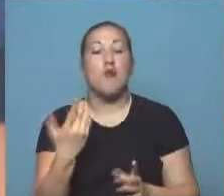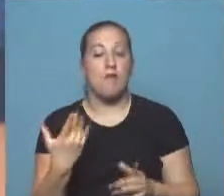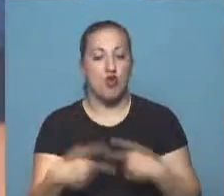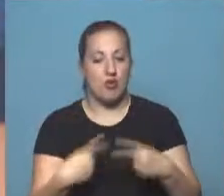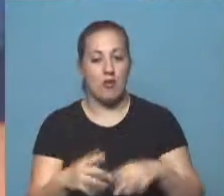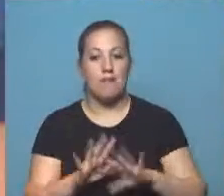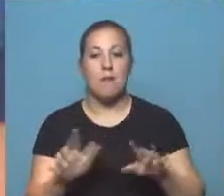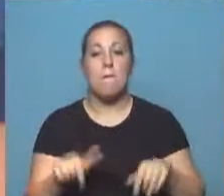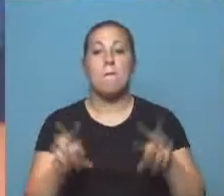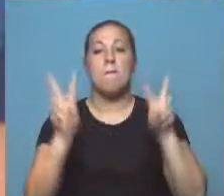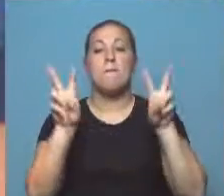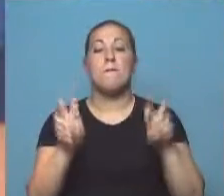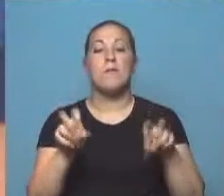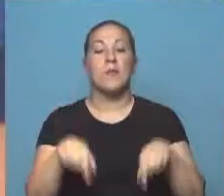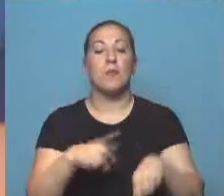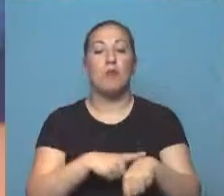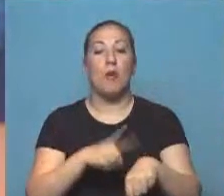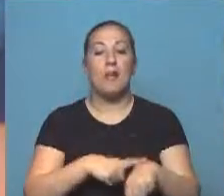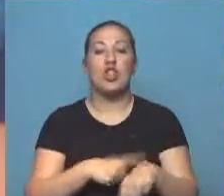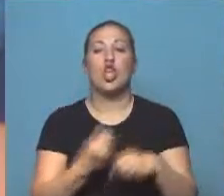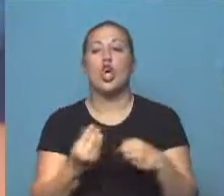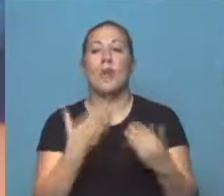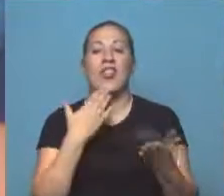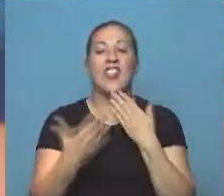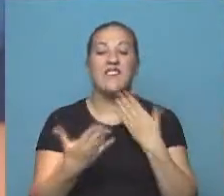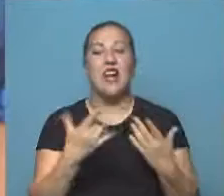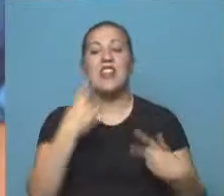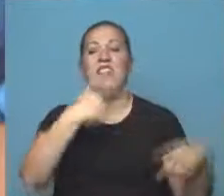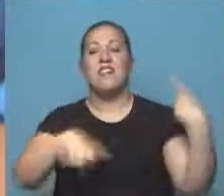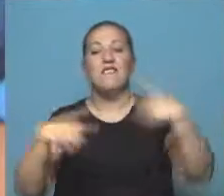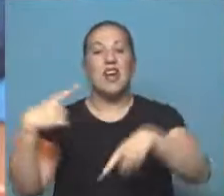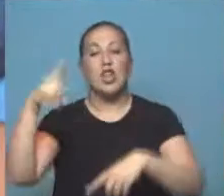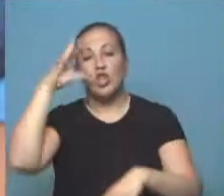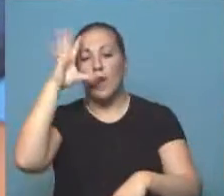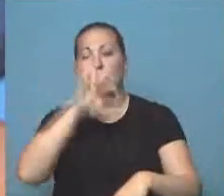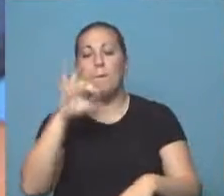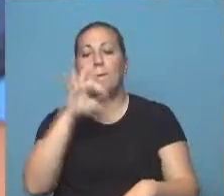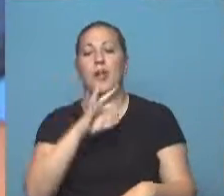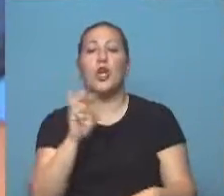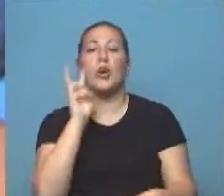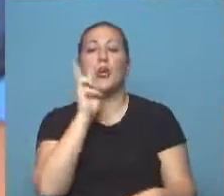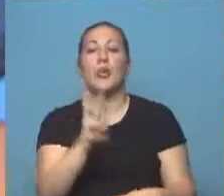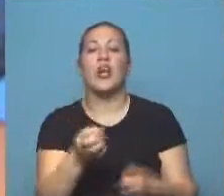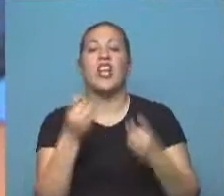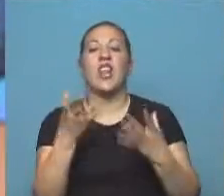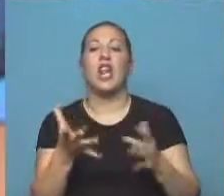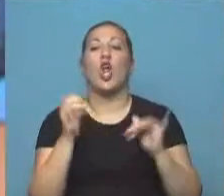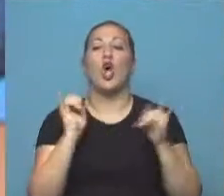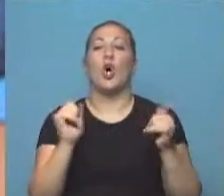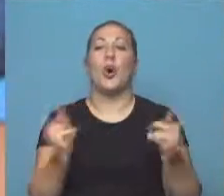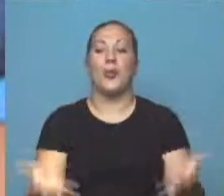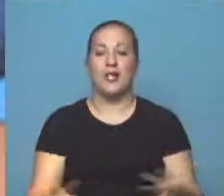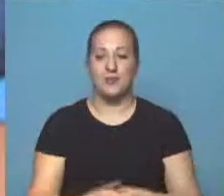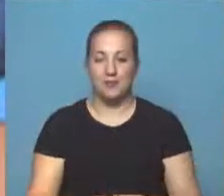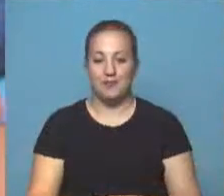Señores, momento de debate. ¿Cómo nos gusta escuchar distintas opiniones, cruzarlas y, bueno, ver en definitiva en qué anda la gente joven? Claro que